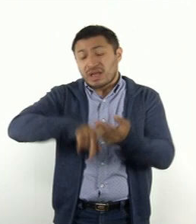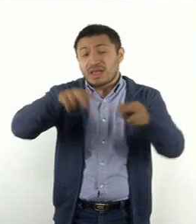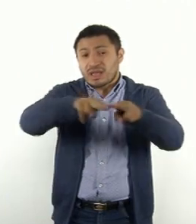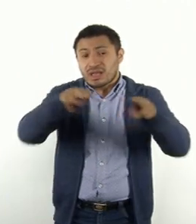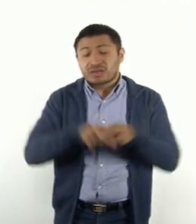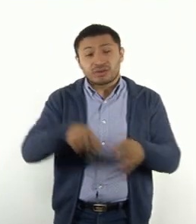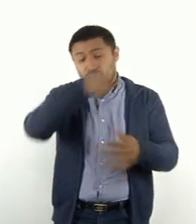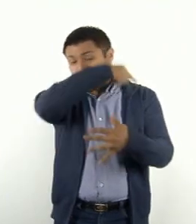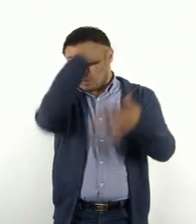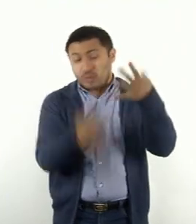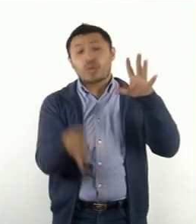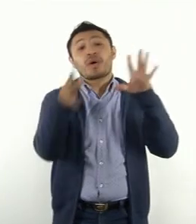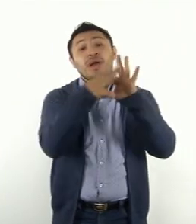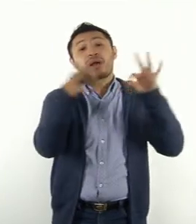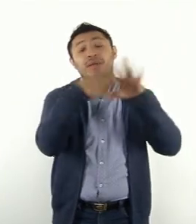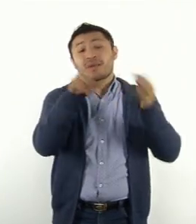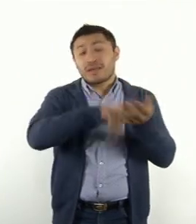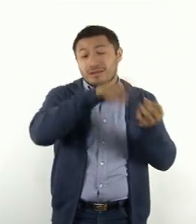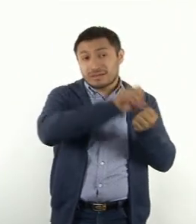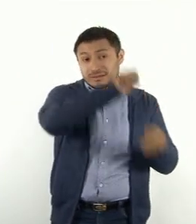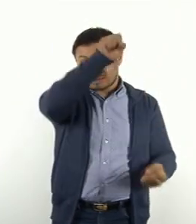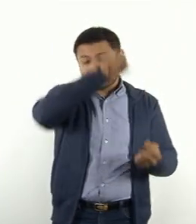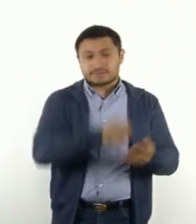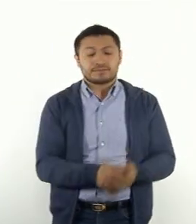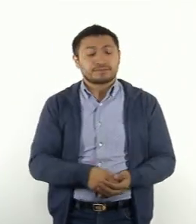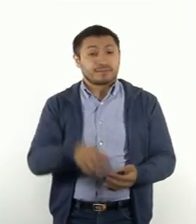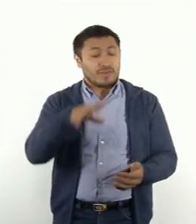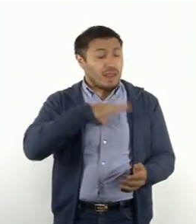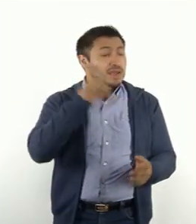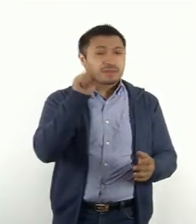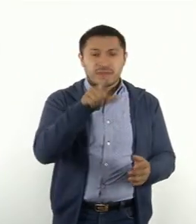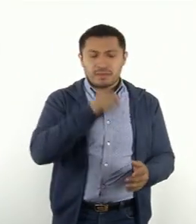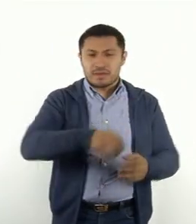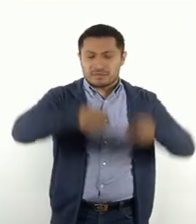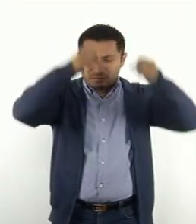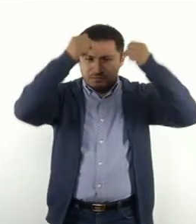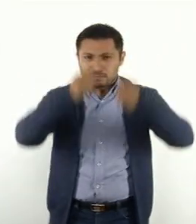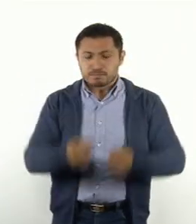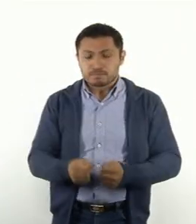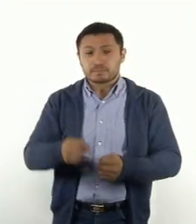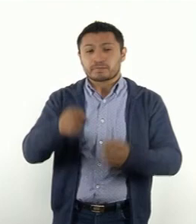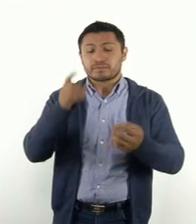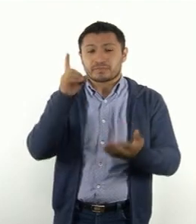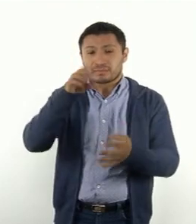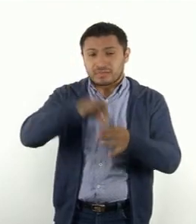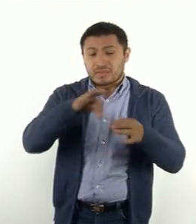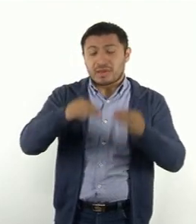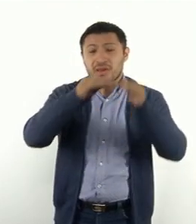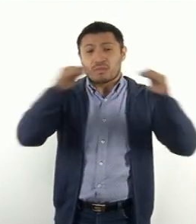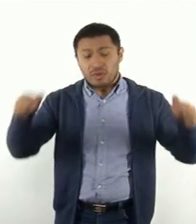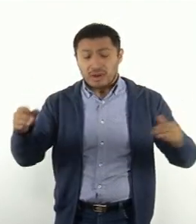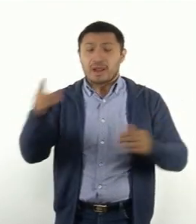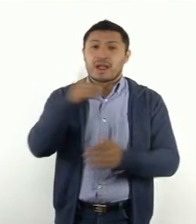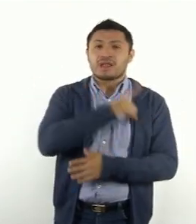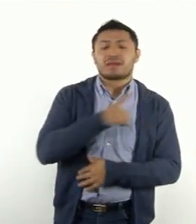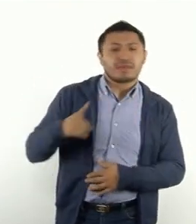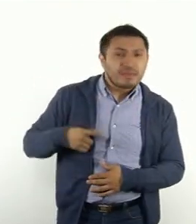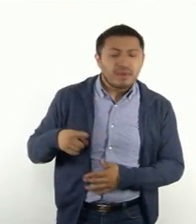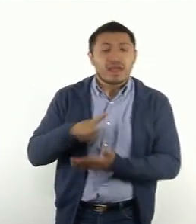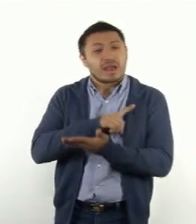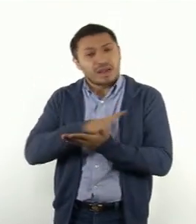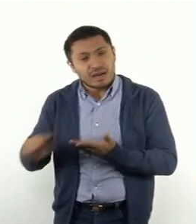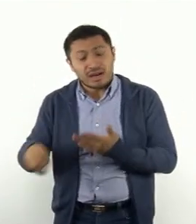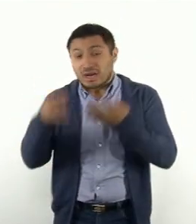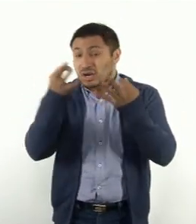En la Constitución se establecen las garantías de la democracia los deberes y derechos fundamentales que